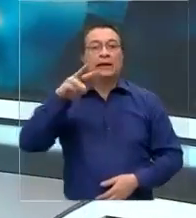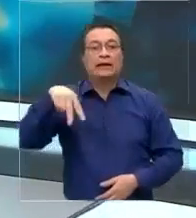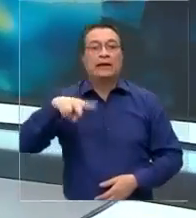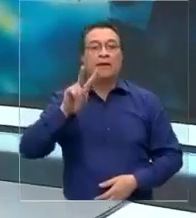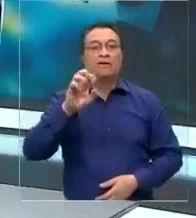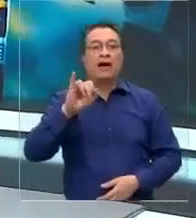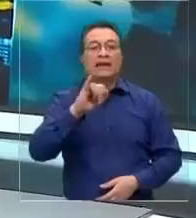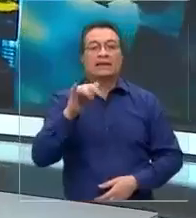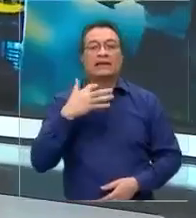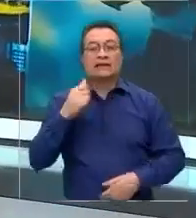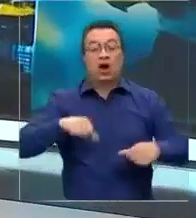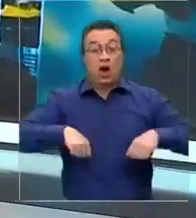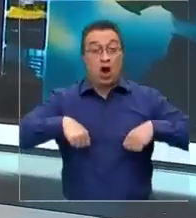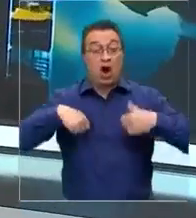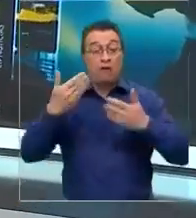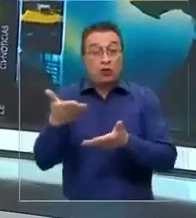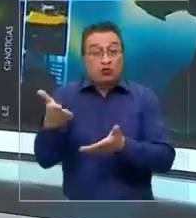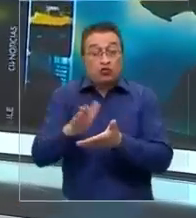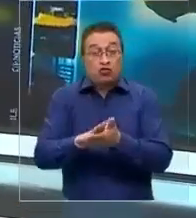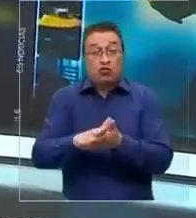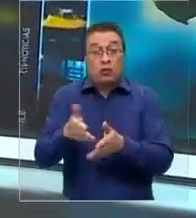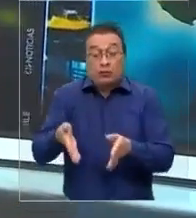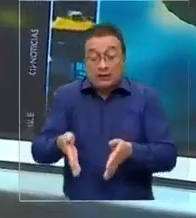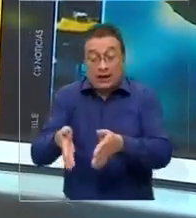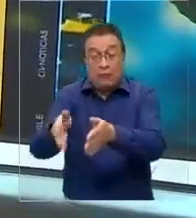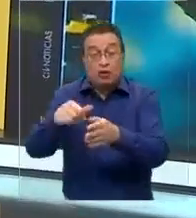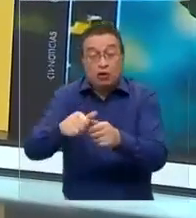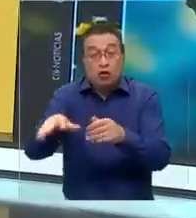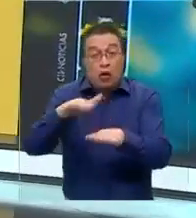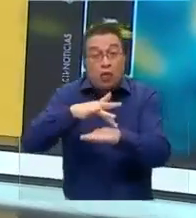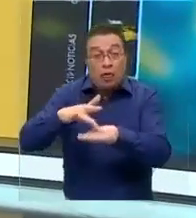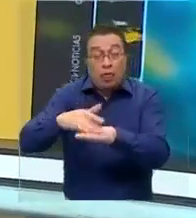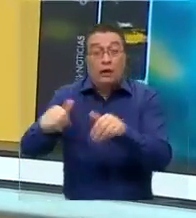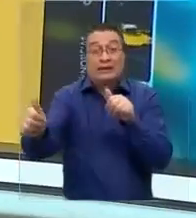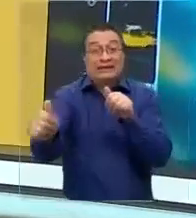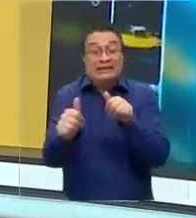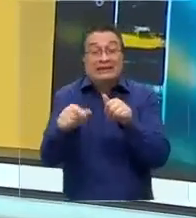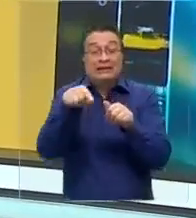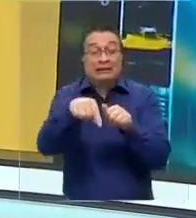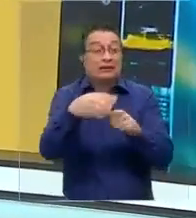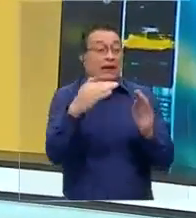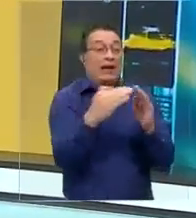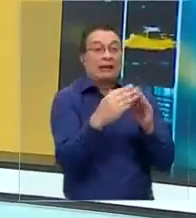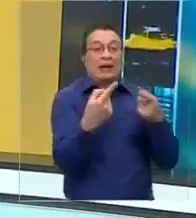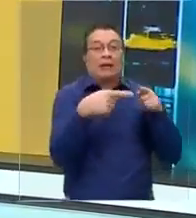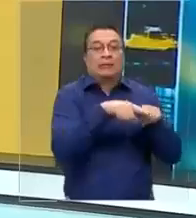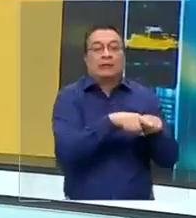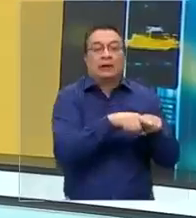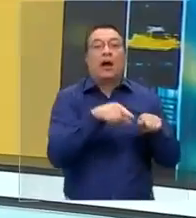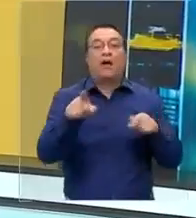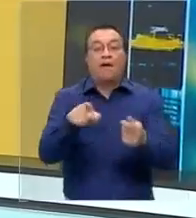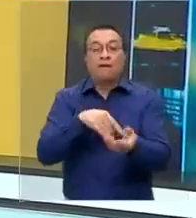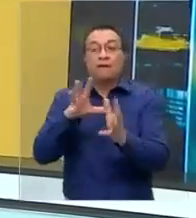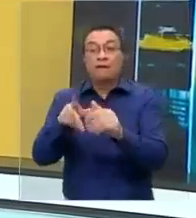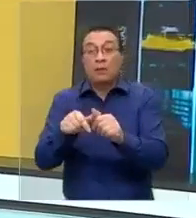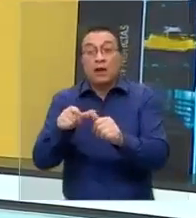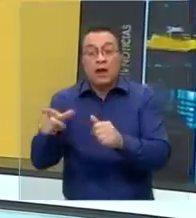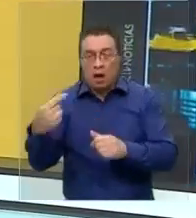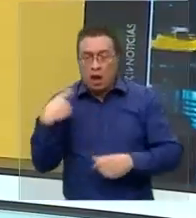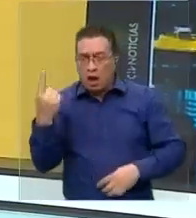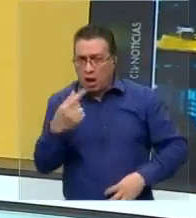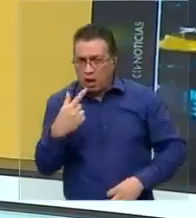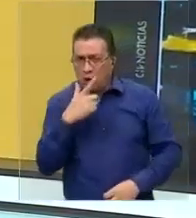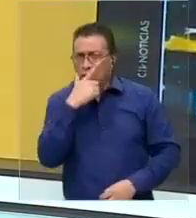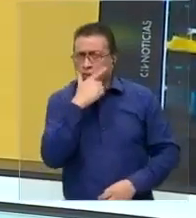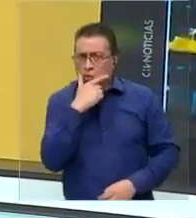joven que fue encontrada sin vida en un solitario camino a metros de la casa de su pareja. La familia de la víctima nunca ha dejado de